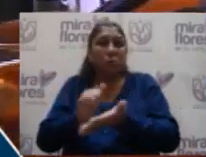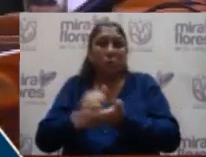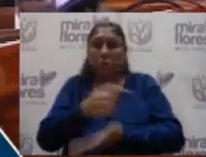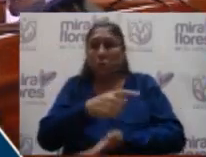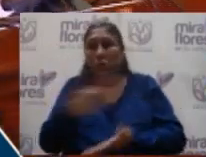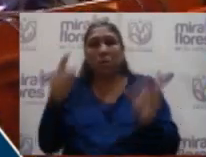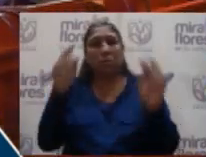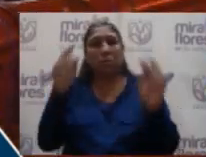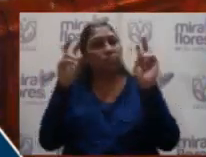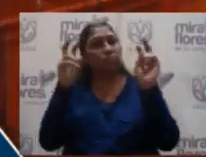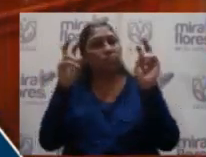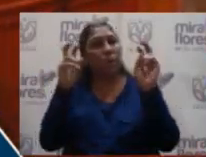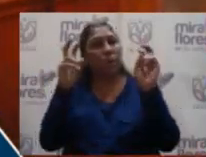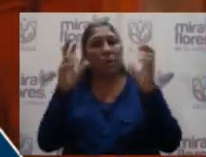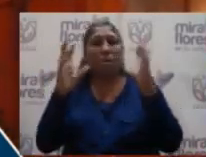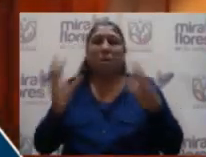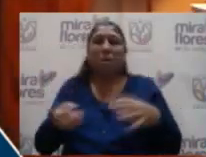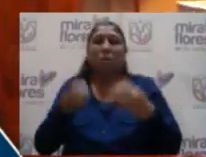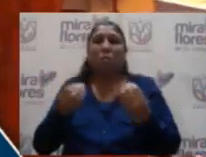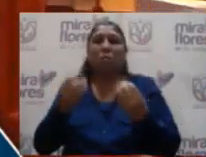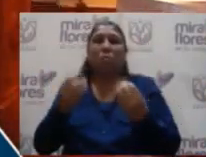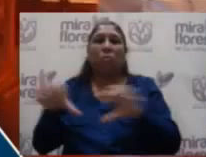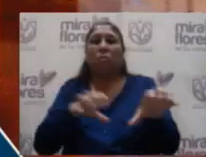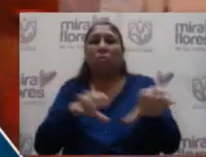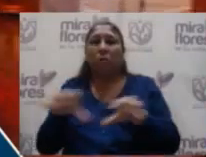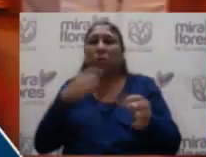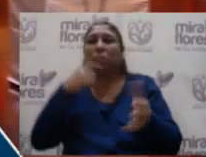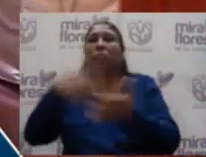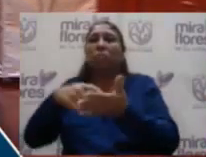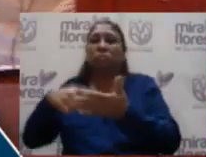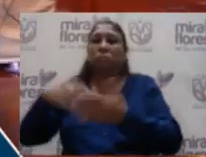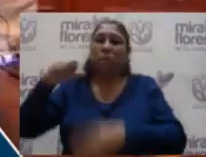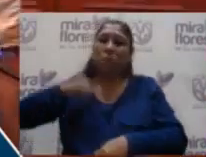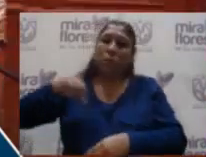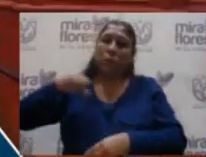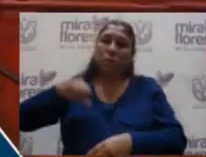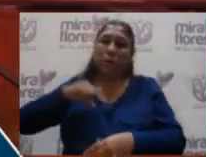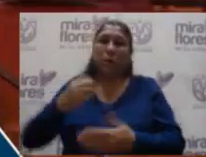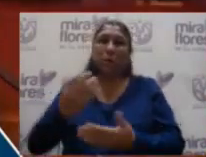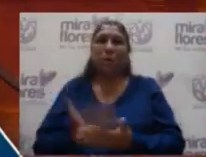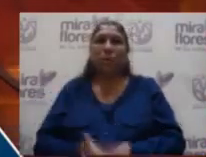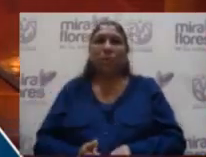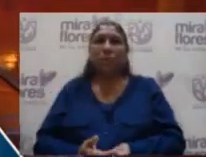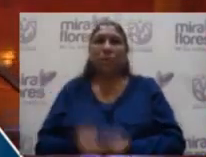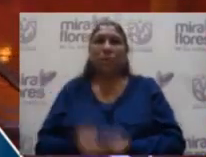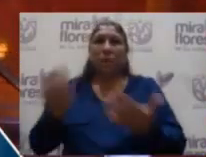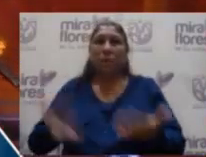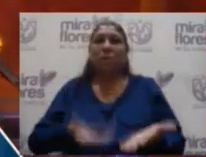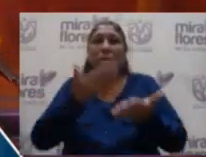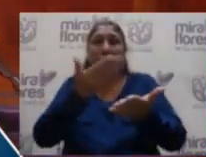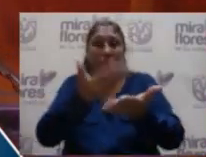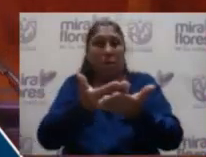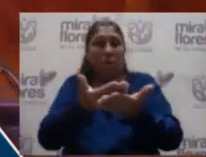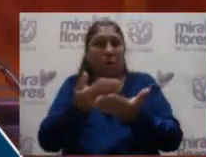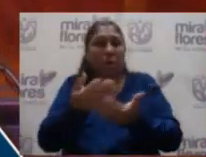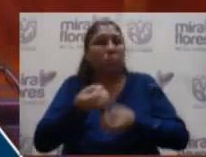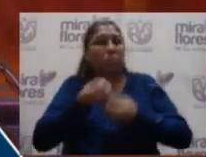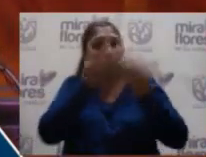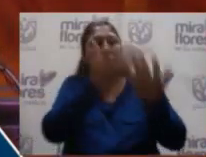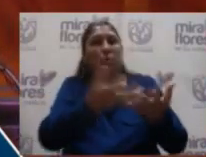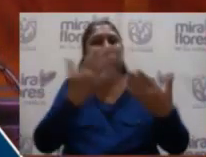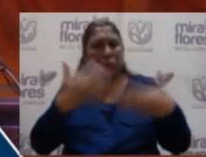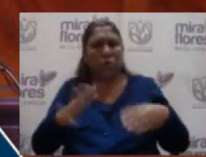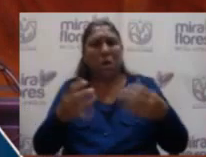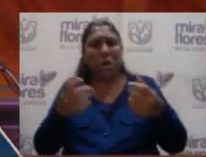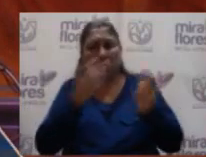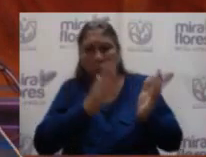respecto a cómo vamos a actuar en caso de un sismo acá en la municipalidad. No sé si sí, eso se le va a dar la información, no se preocupe, ya hemos